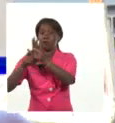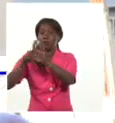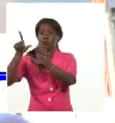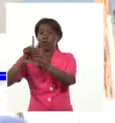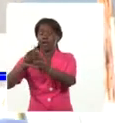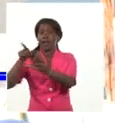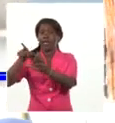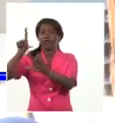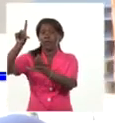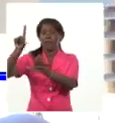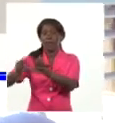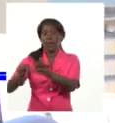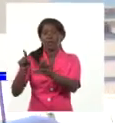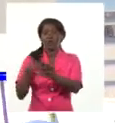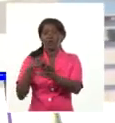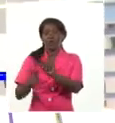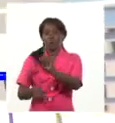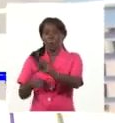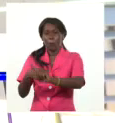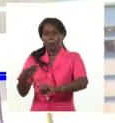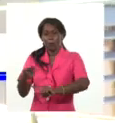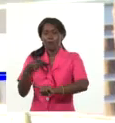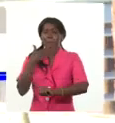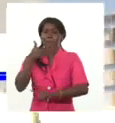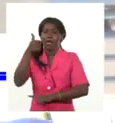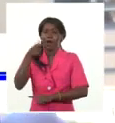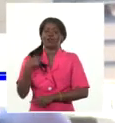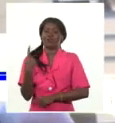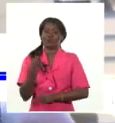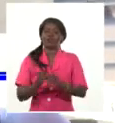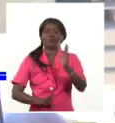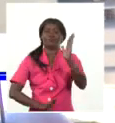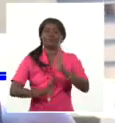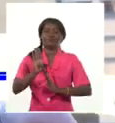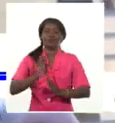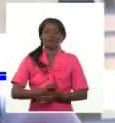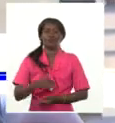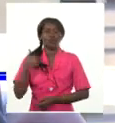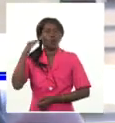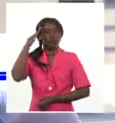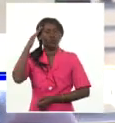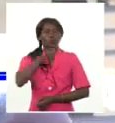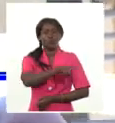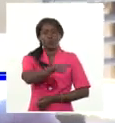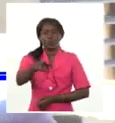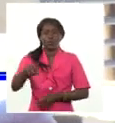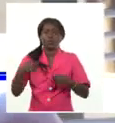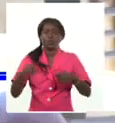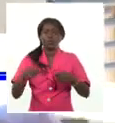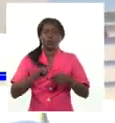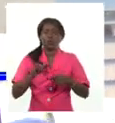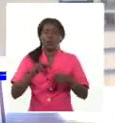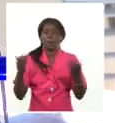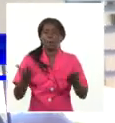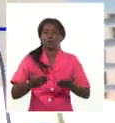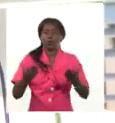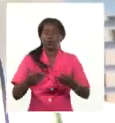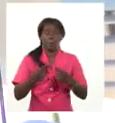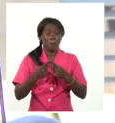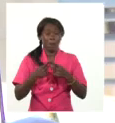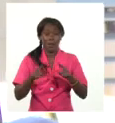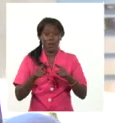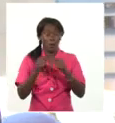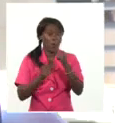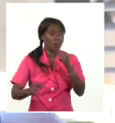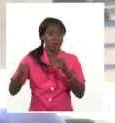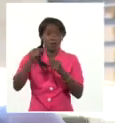alimentos y en todos los lugares hay que producir pero las comunidades rurales tienen una enorme responsabilidad en el